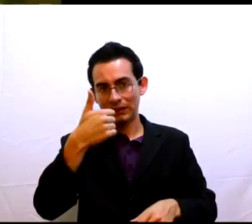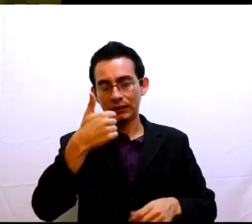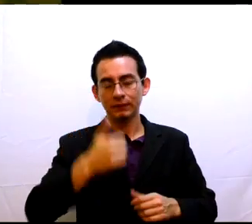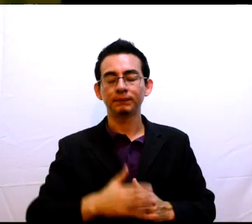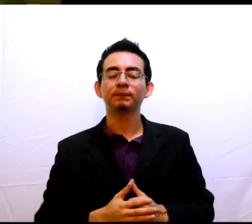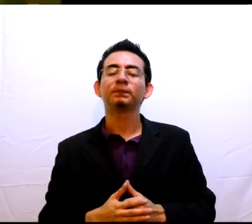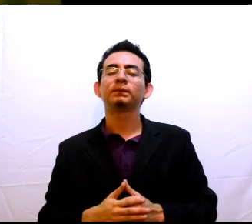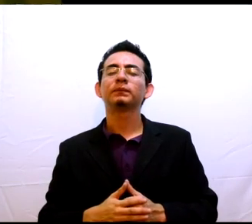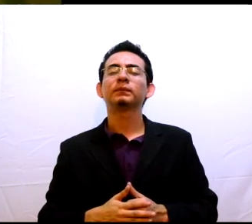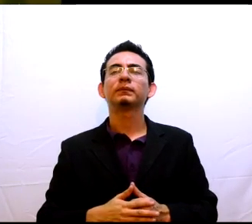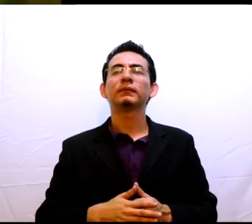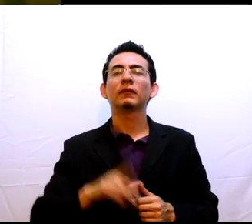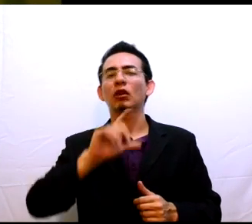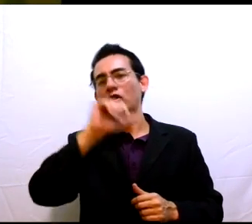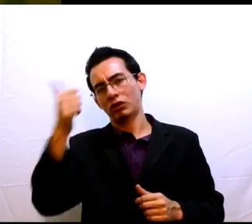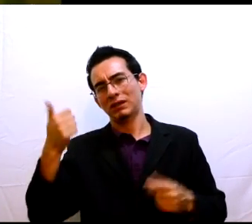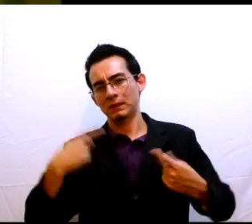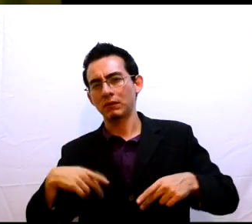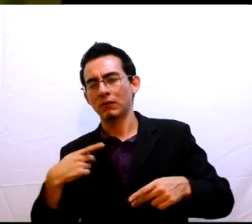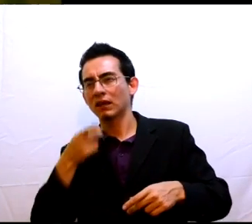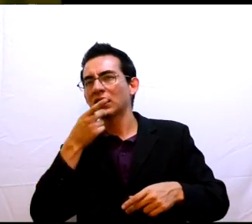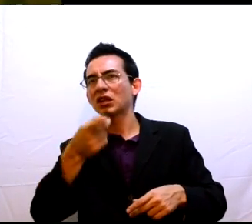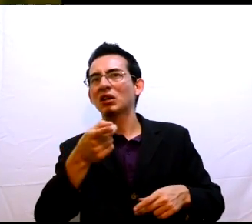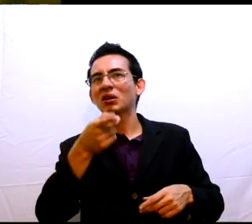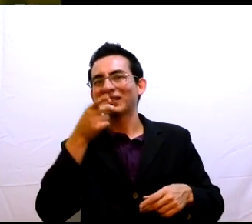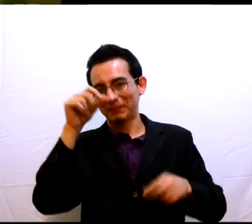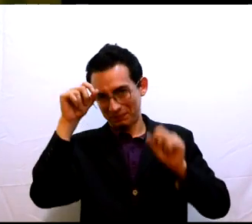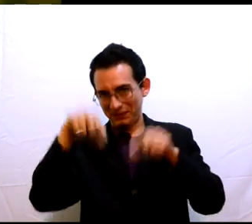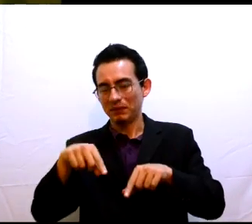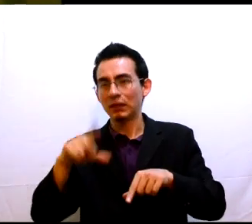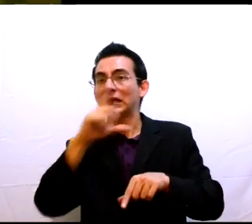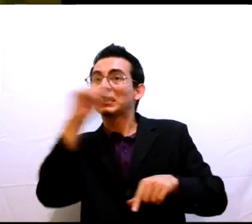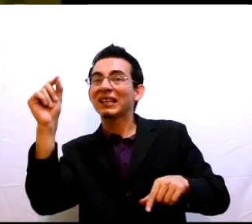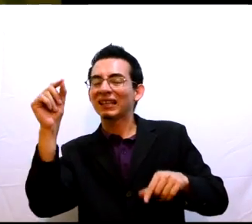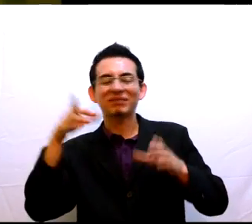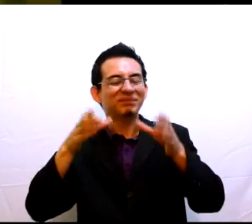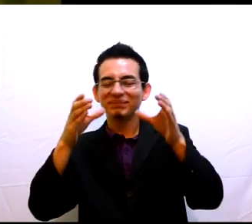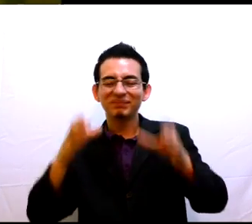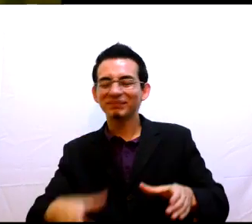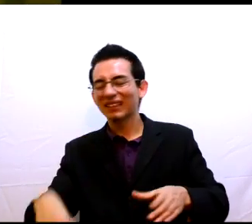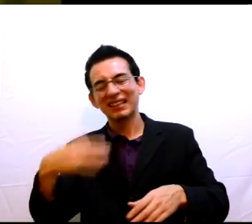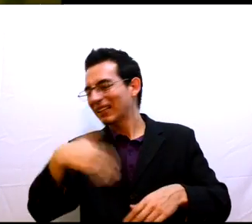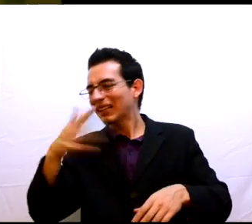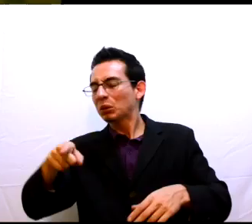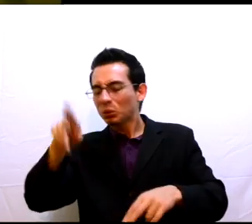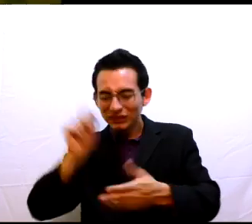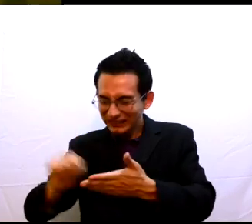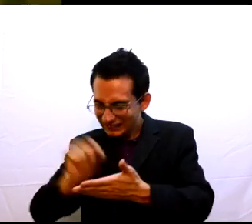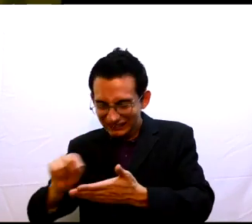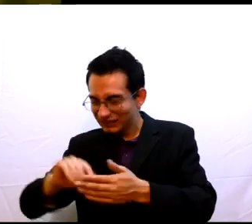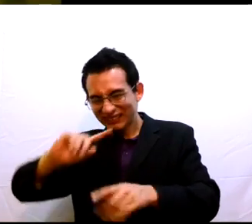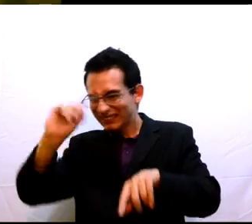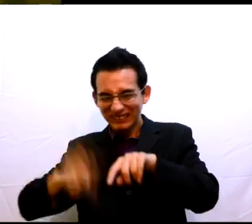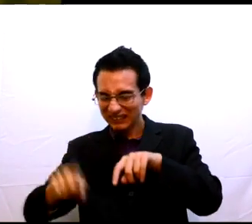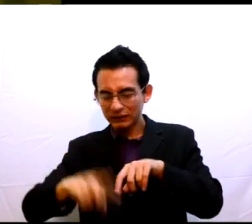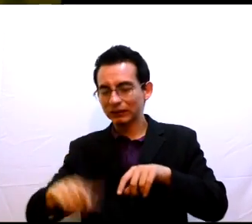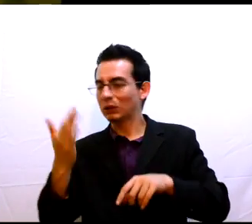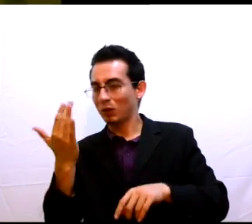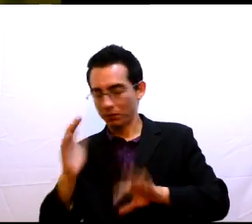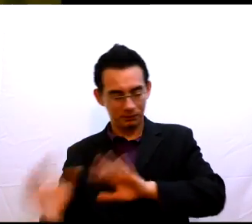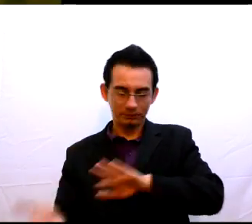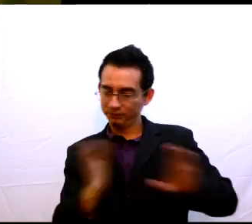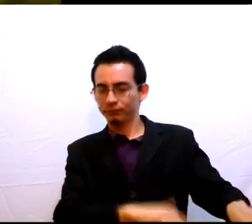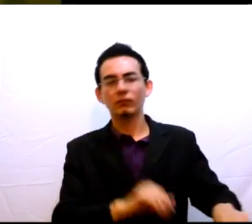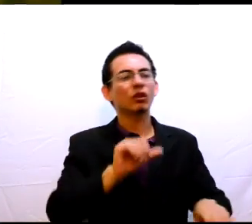él dijo 100 barriles de aceite y le dijo toma tu cuenta siéntate pronto y escribe 50 y dijo a otro